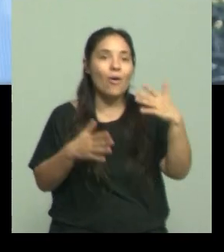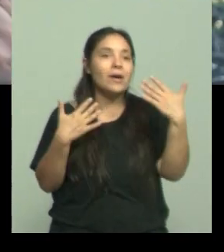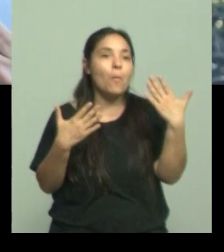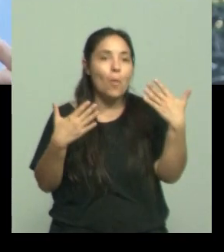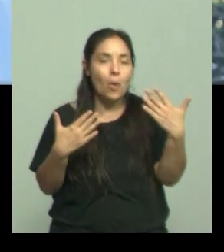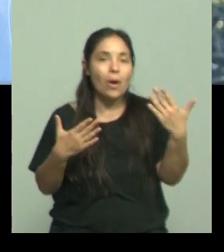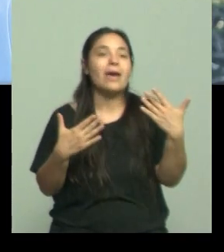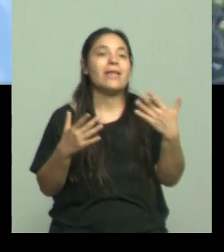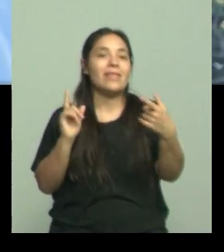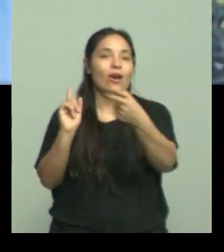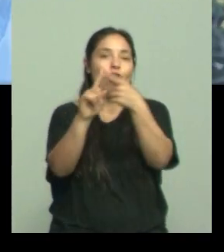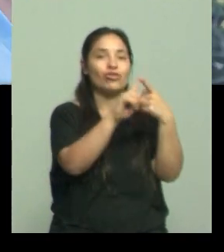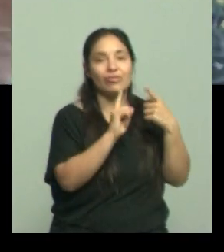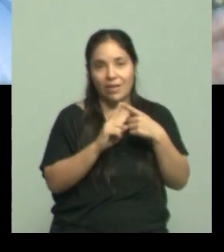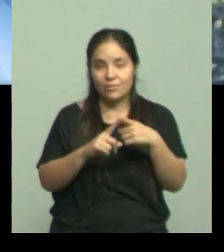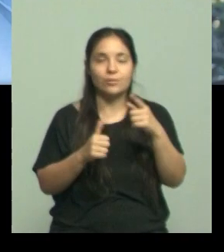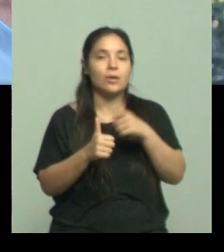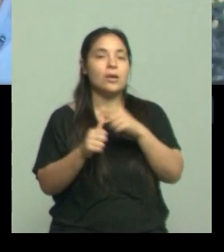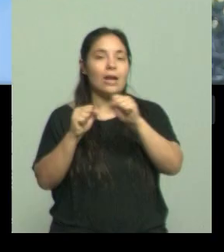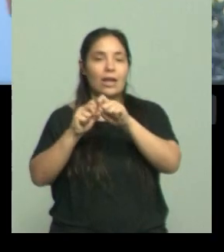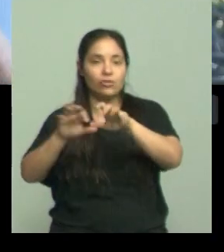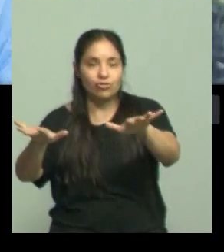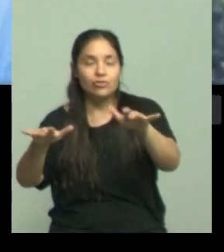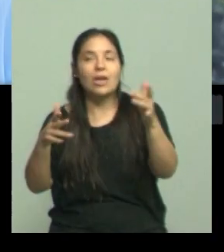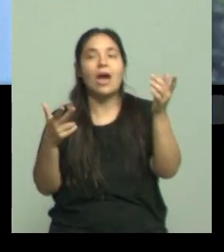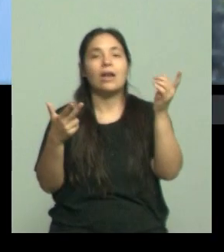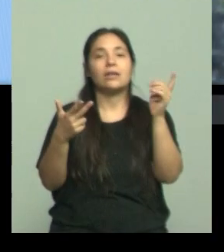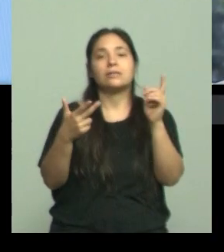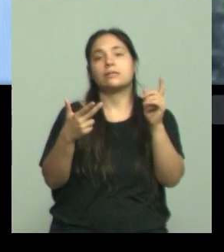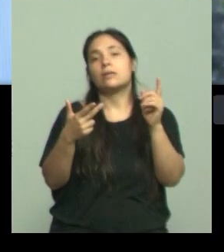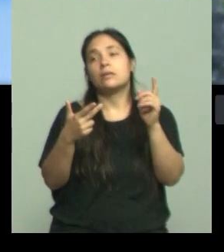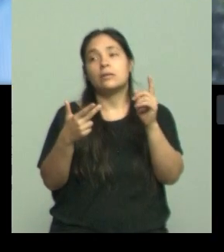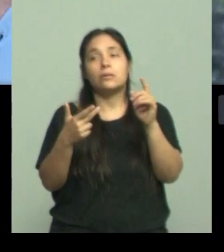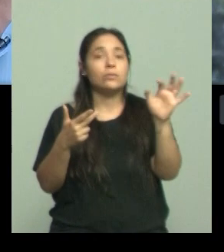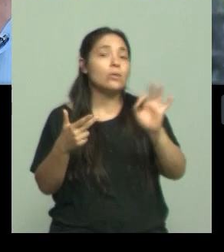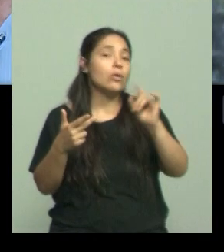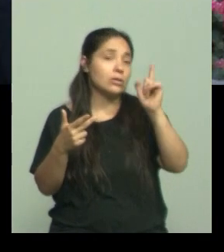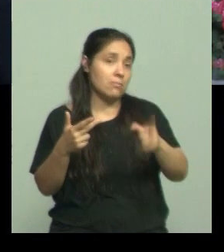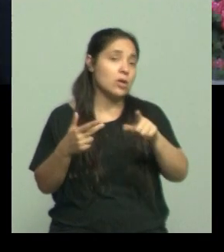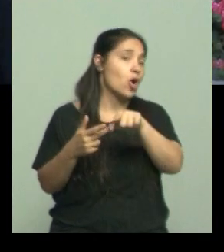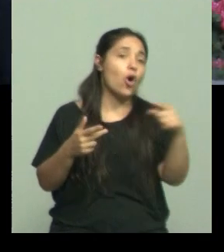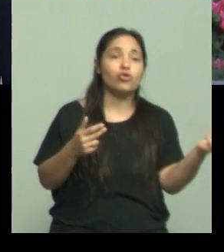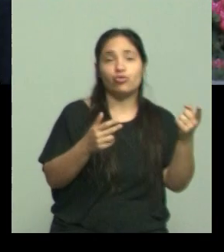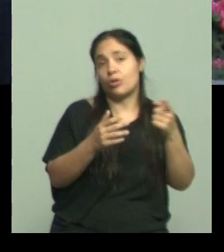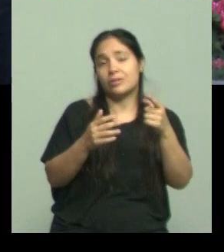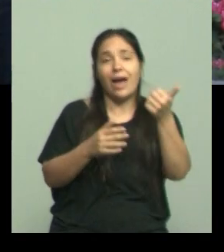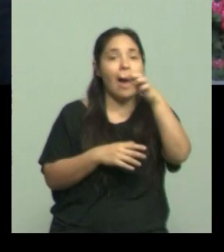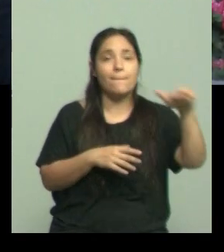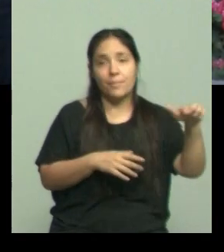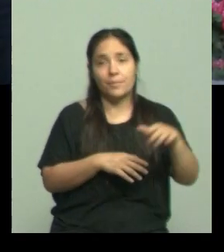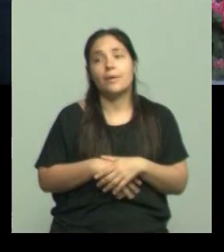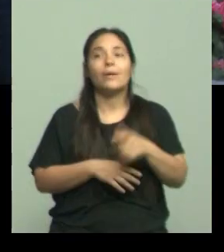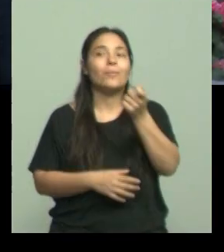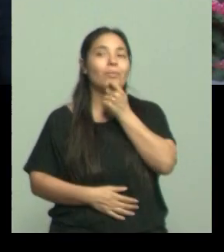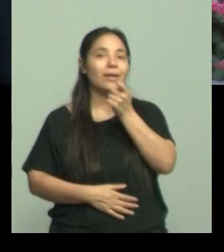la capacidad de neutralizarlo, por ejemplo, a través de las redes sociales, de los trolls o de otros medios que le son afines. Por ejemplo, teníamos